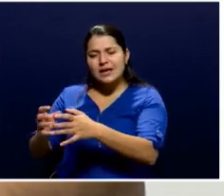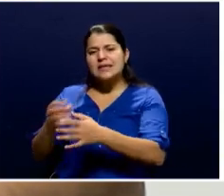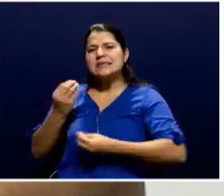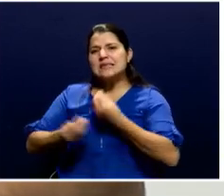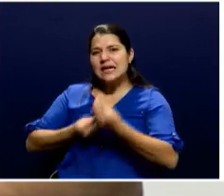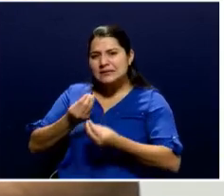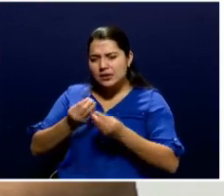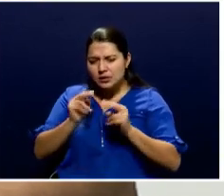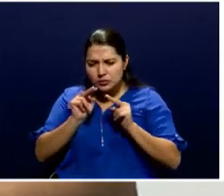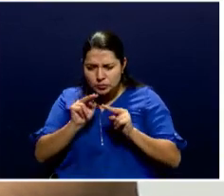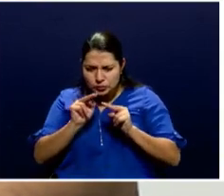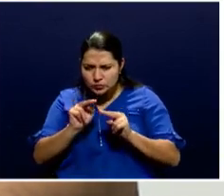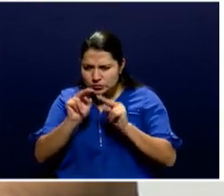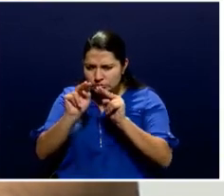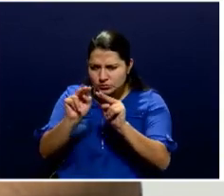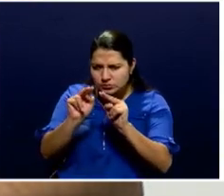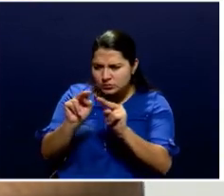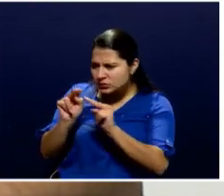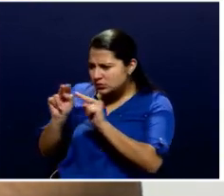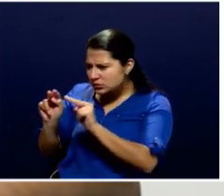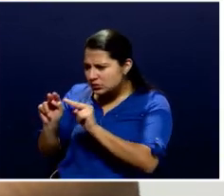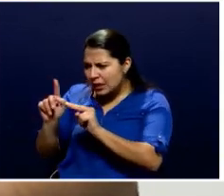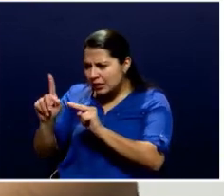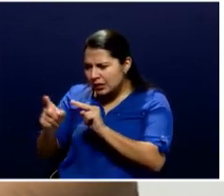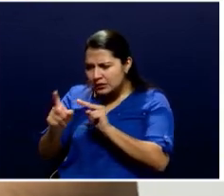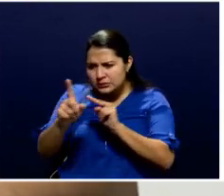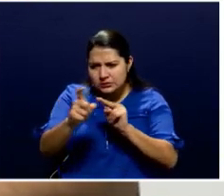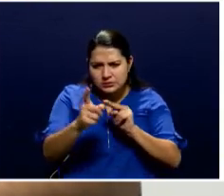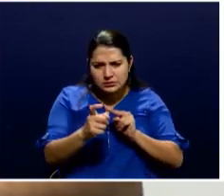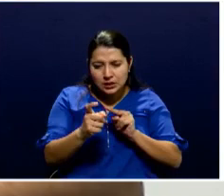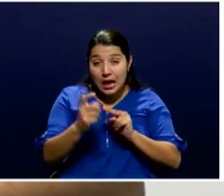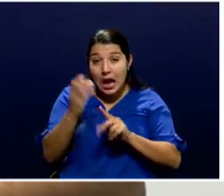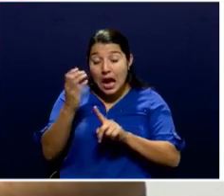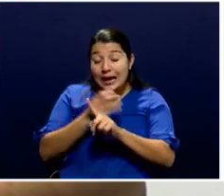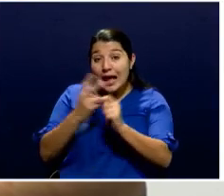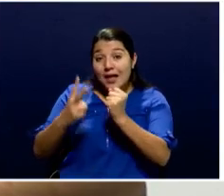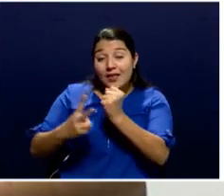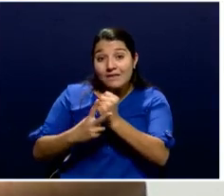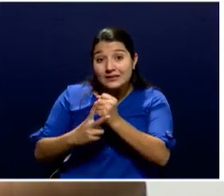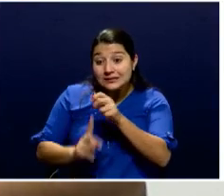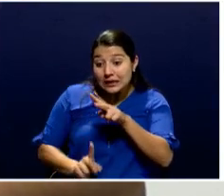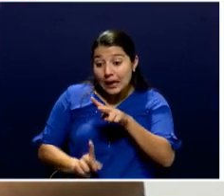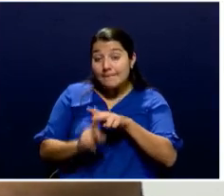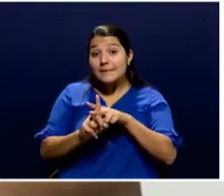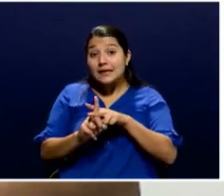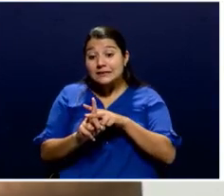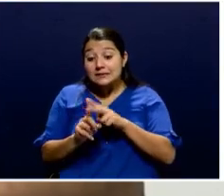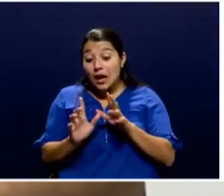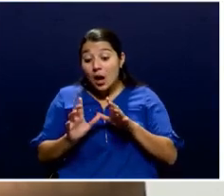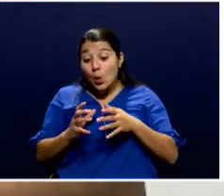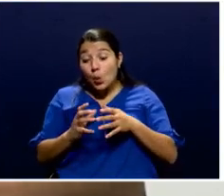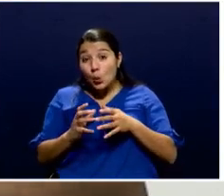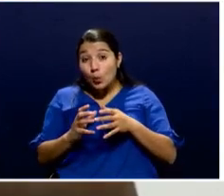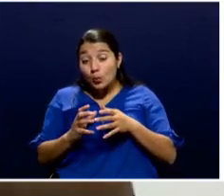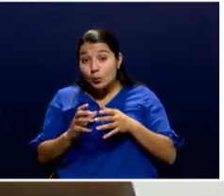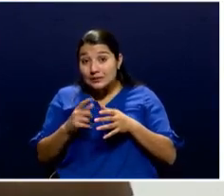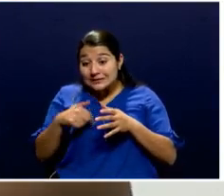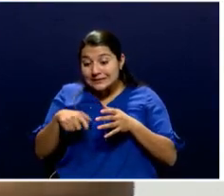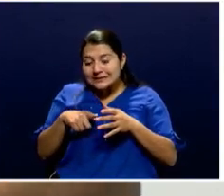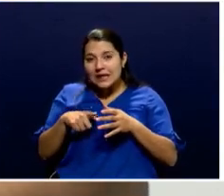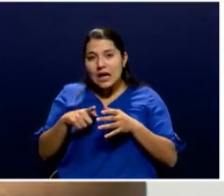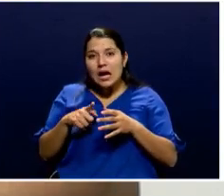vigilantes, haciendo mucho diagnóstico y cada vez que aparezca uno de estos pequeños incendios, hacer